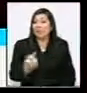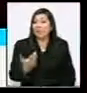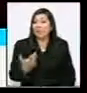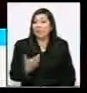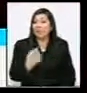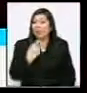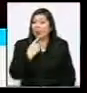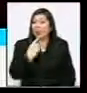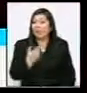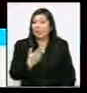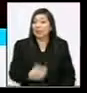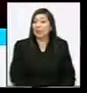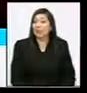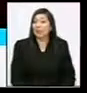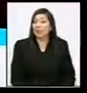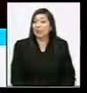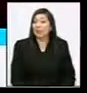nombrado.